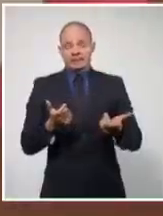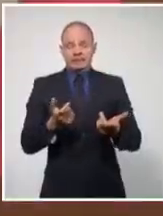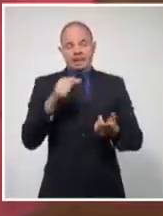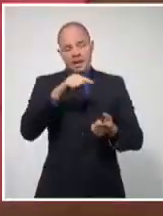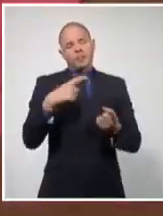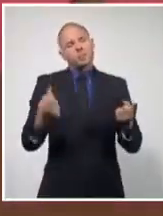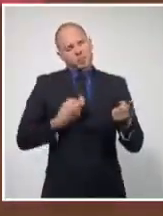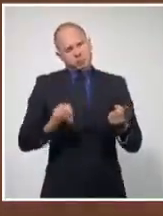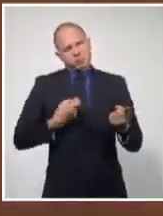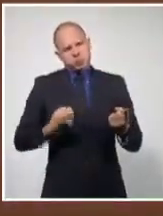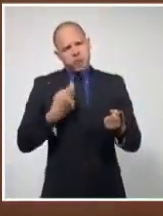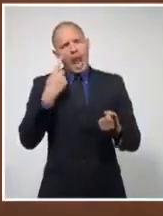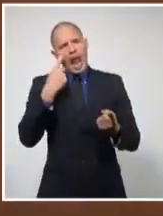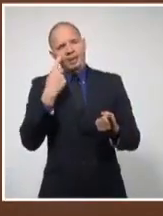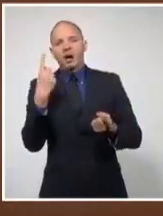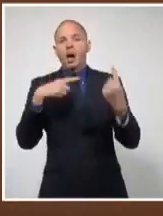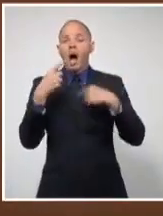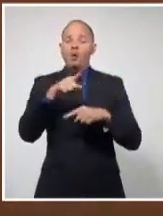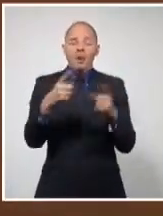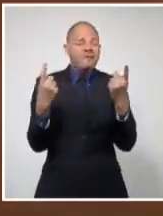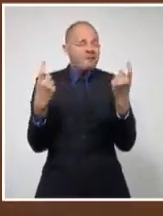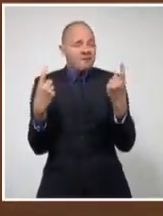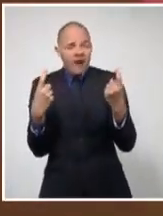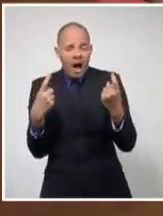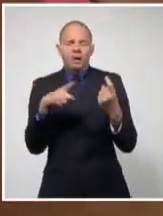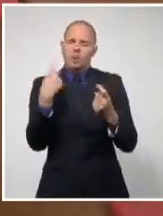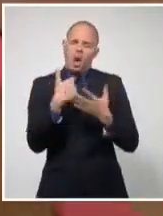aquellos con mayores limitaciones para comprar lo que